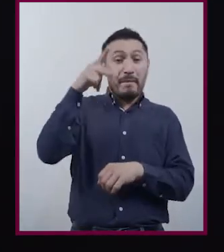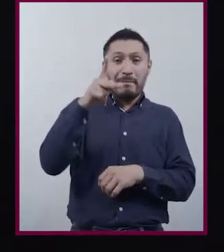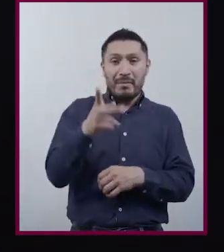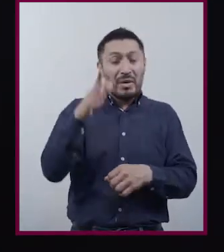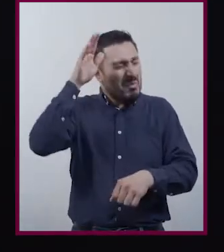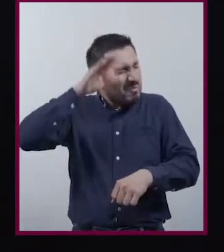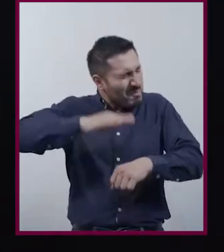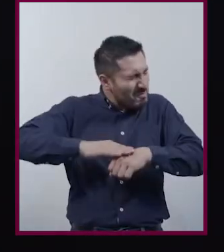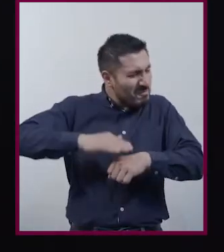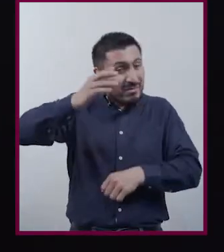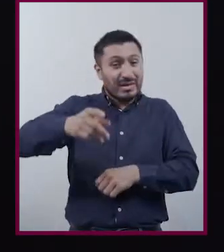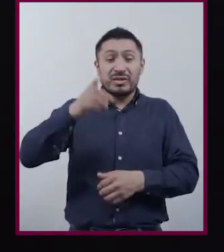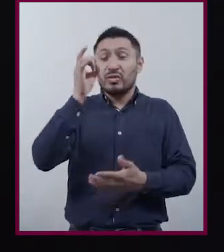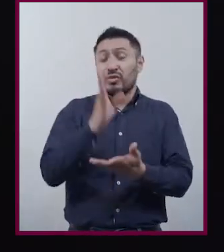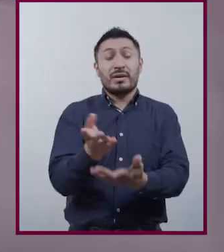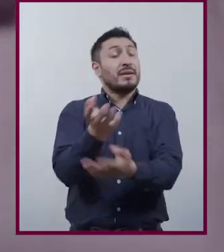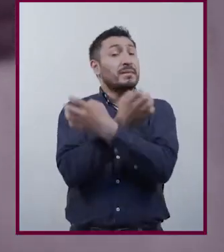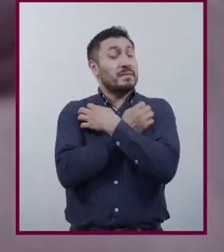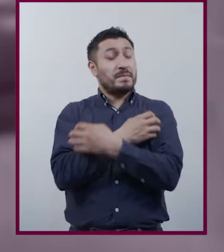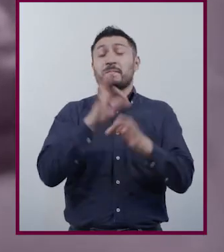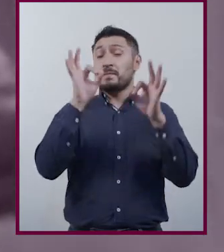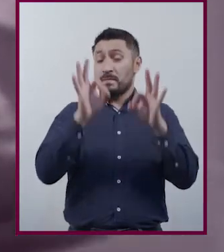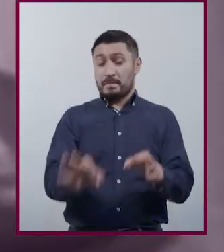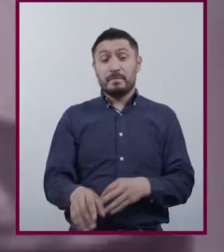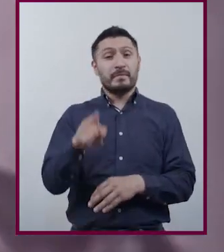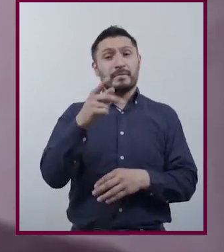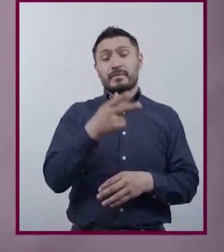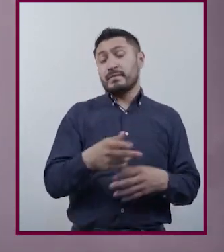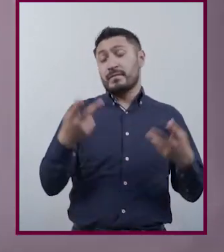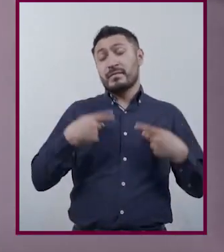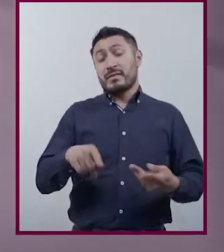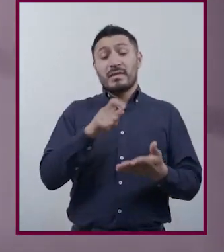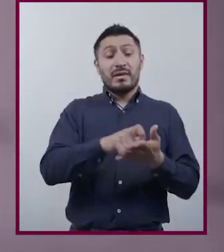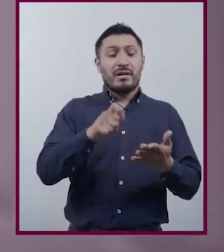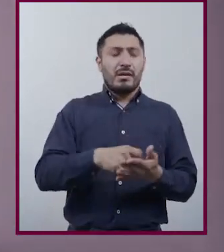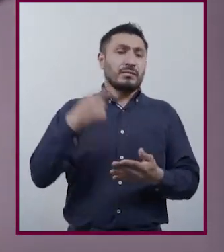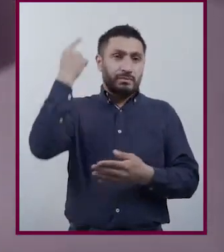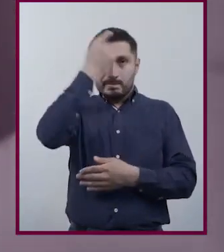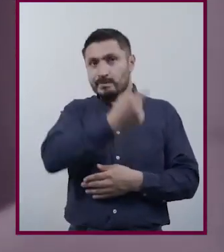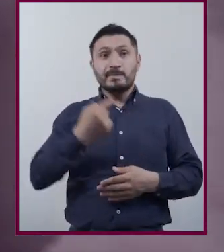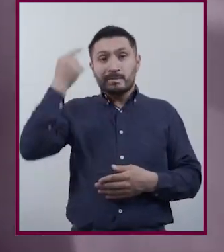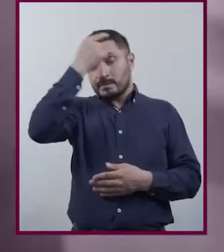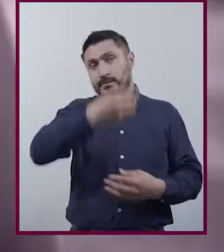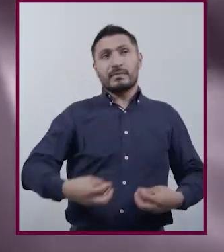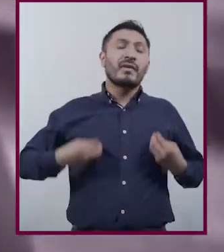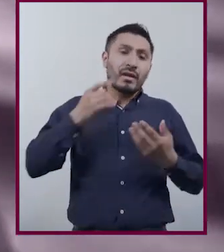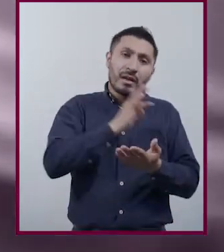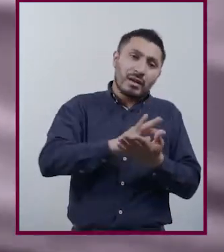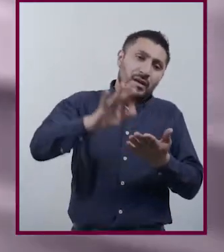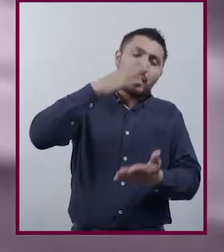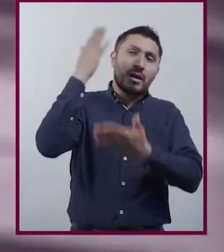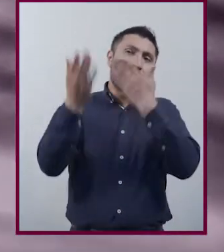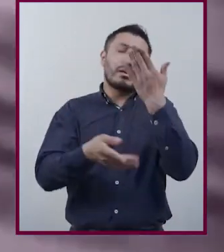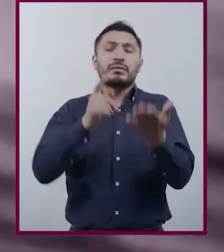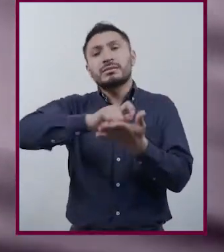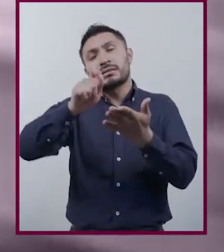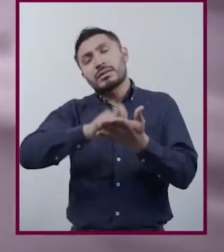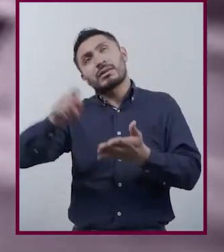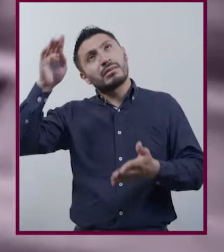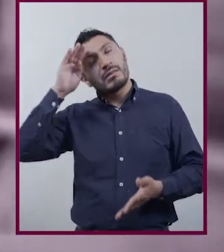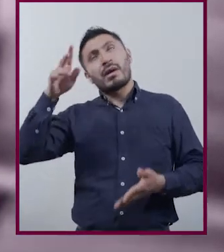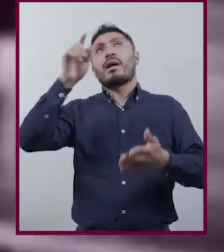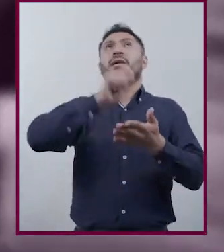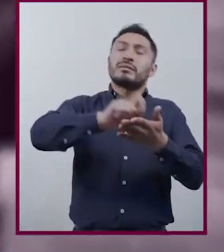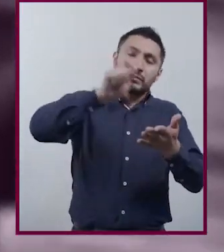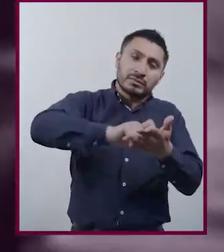que más se necesita es pura disciplina. Un escritor dedica muchas horas de su vida a leer, estudiar, tomar notas, pensar,